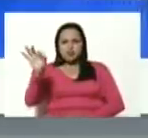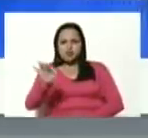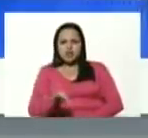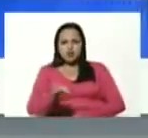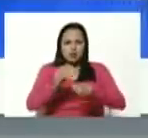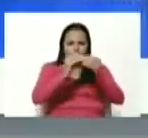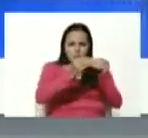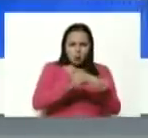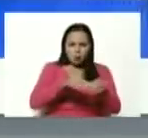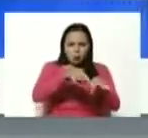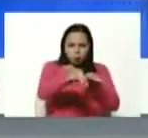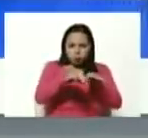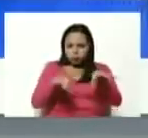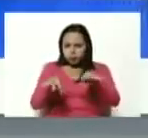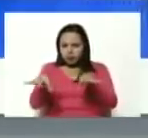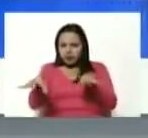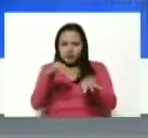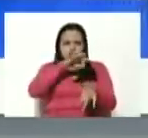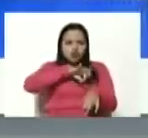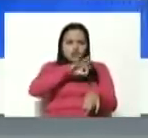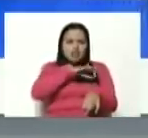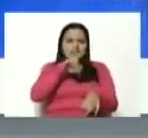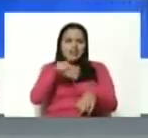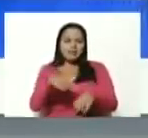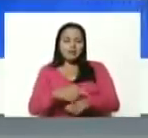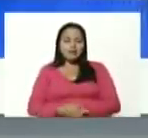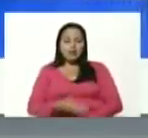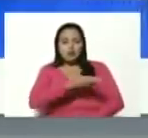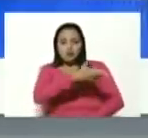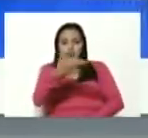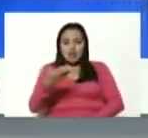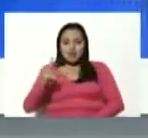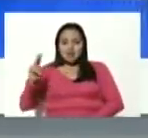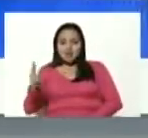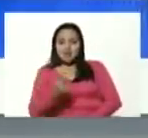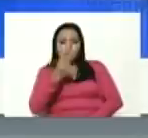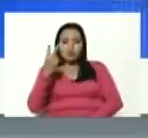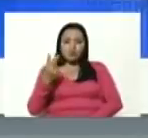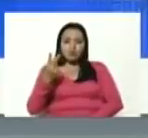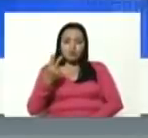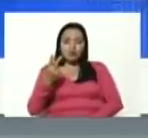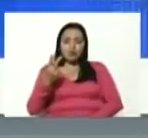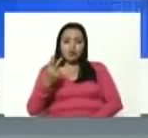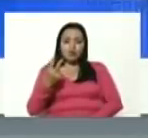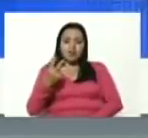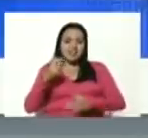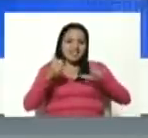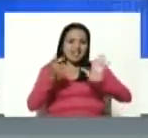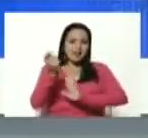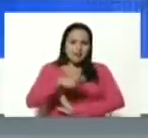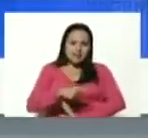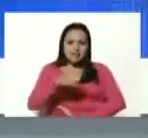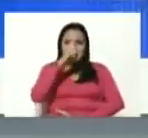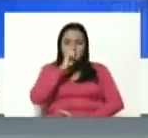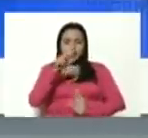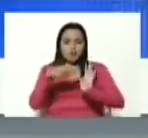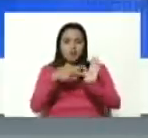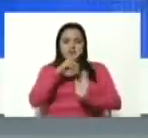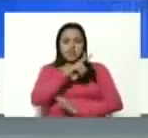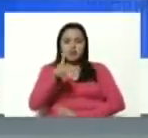social, sino que ustedes en el segundo semestre de este año, el año 2021, el año de